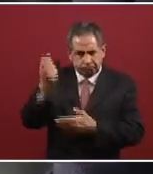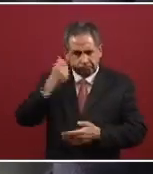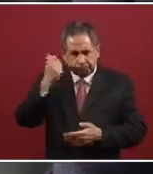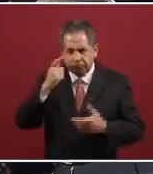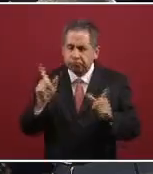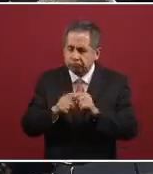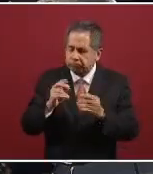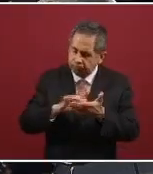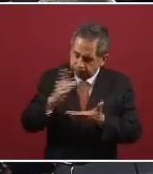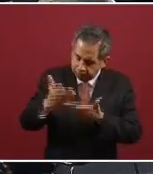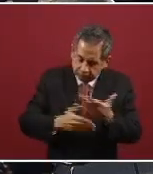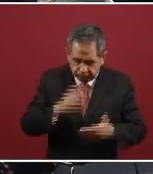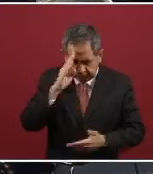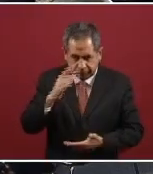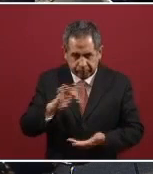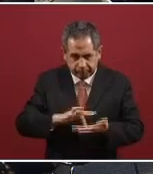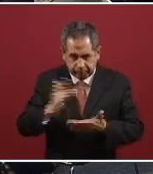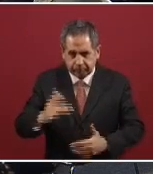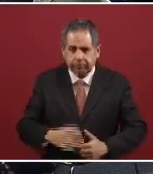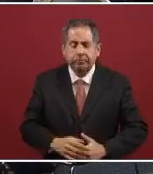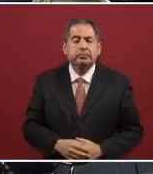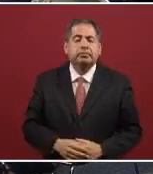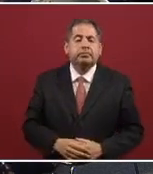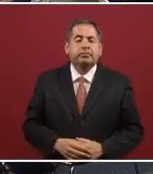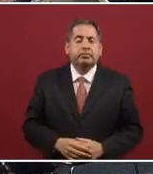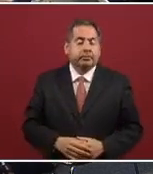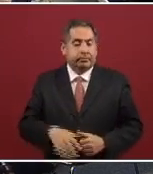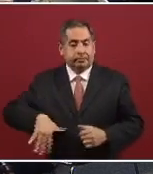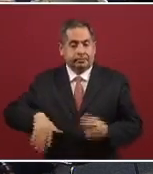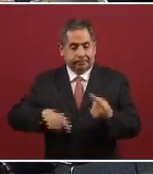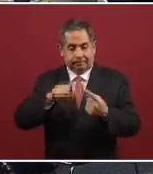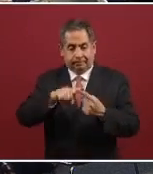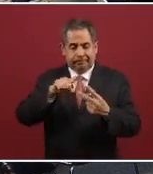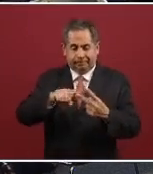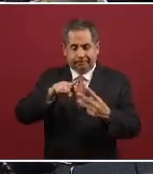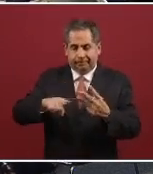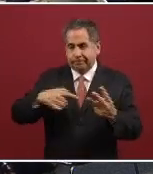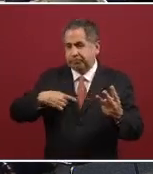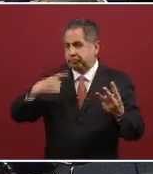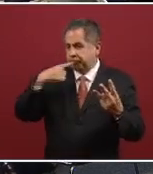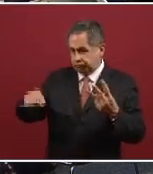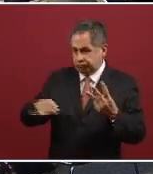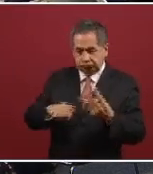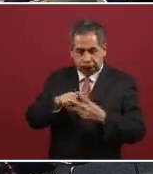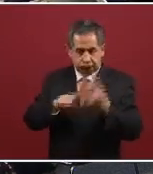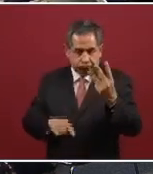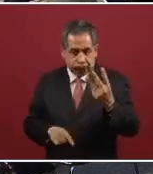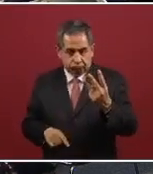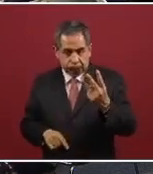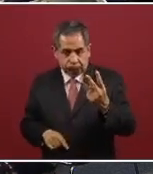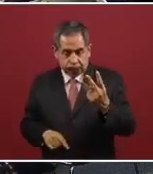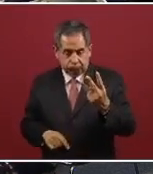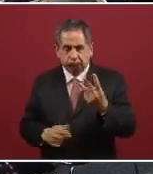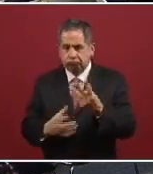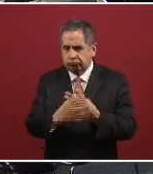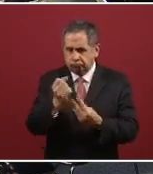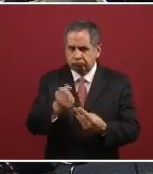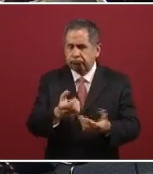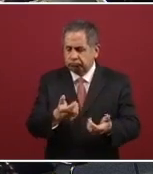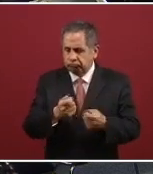gracias, señor. Muy bien. Mire, las tres denuncias que estás haciendo se van